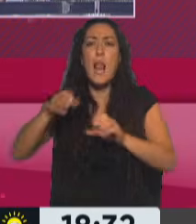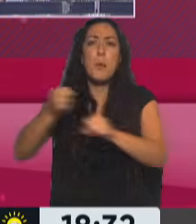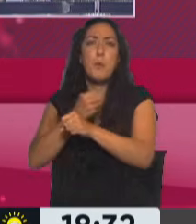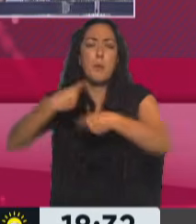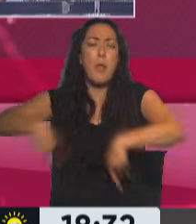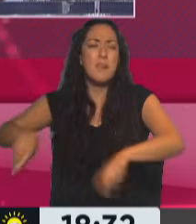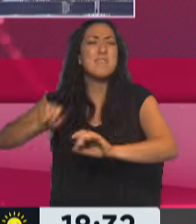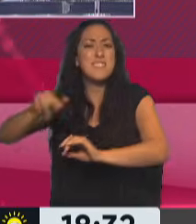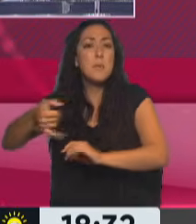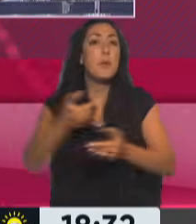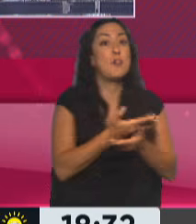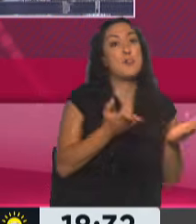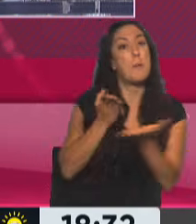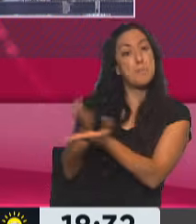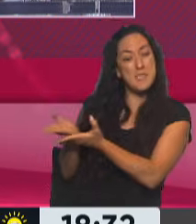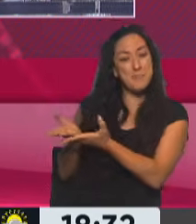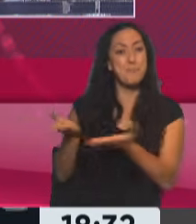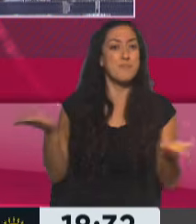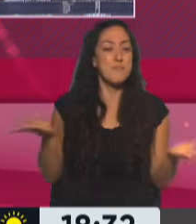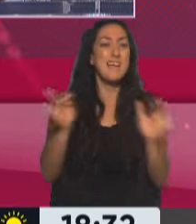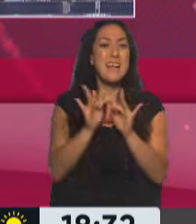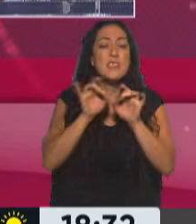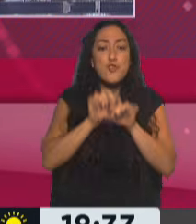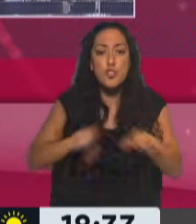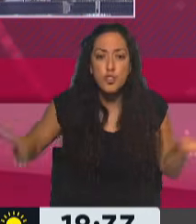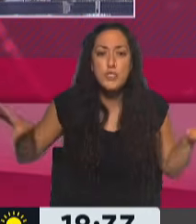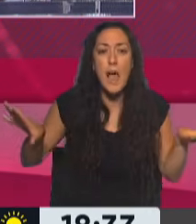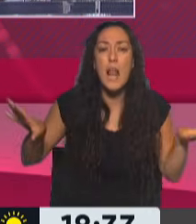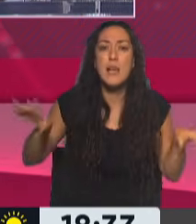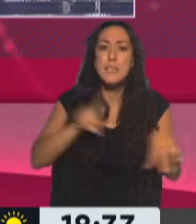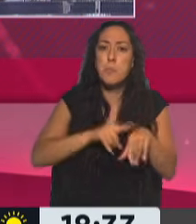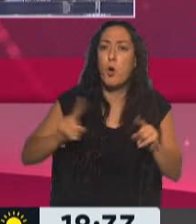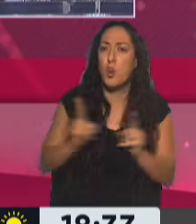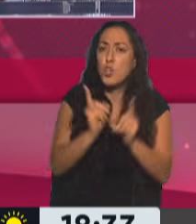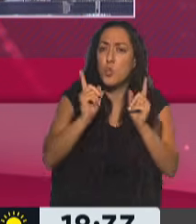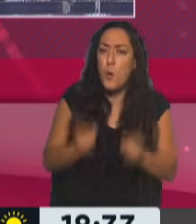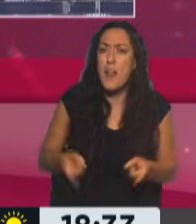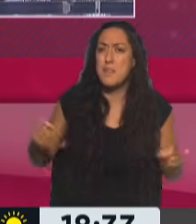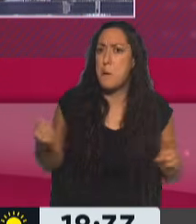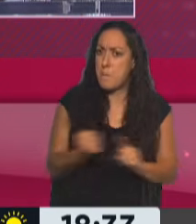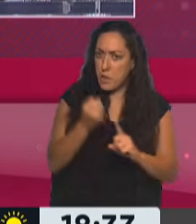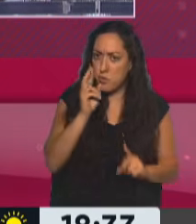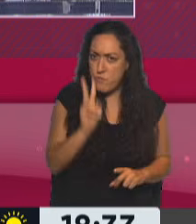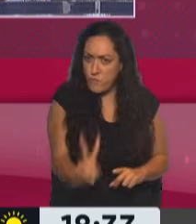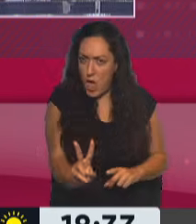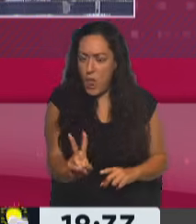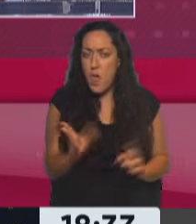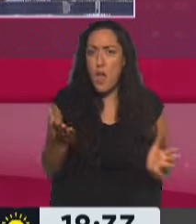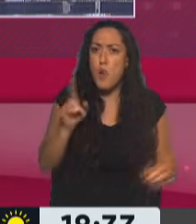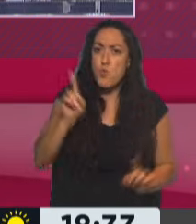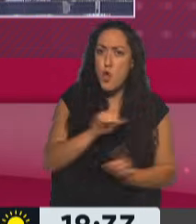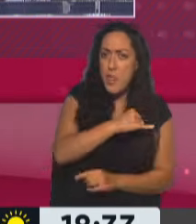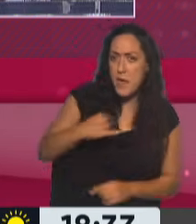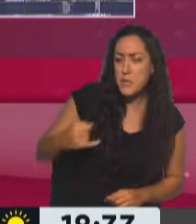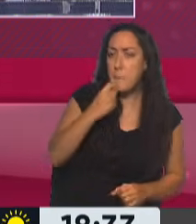ha transcurrido desde el comienzo de la utilización de las redes sociales para saber las consecuencias, pero no podemos ya ir viendo algunas claramente negativas como